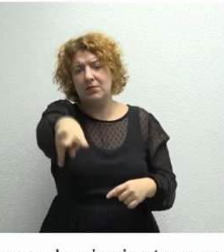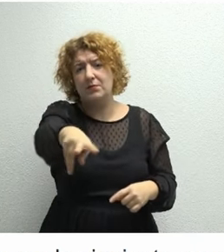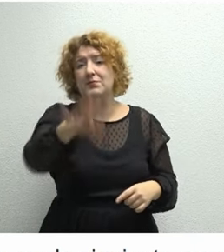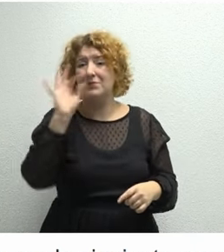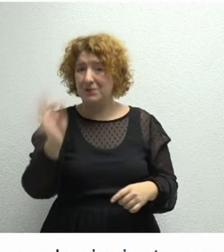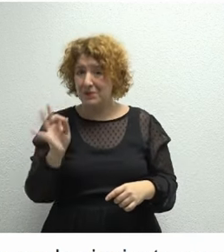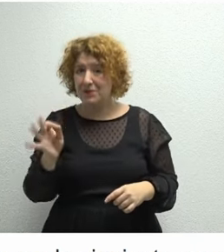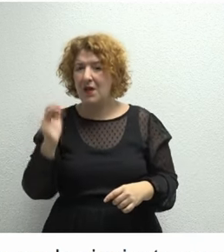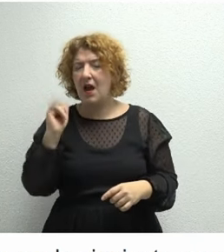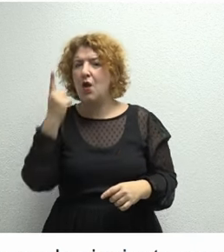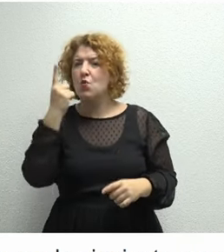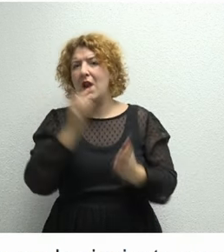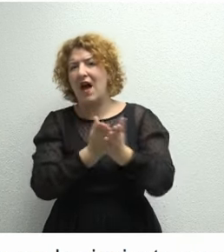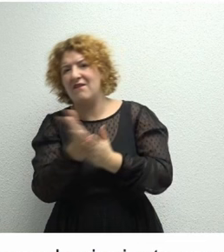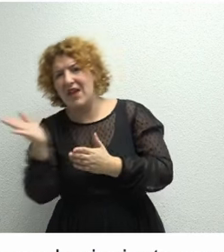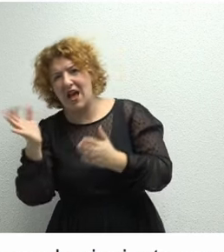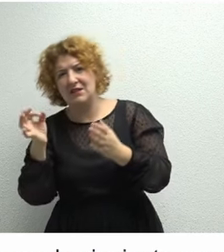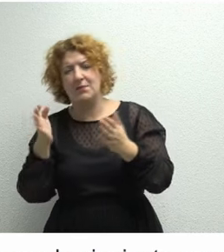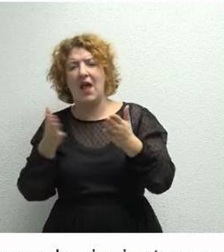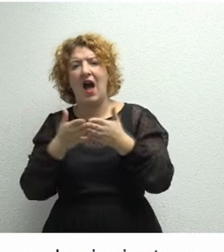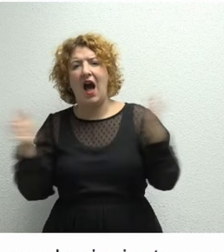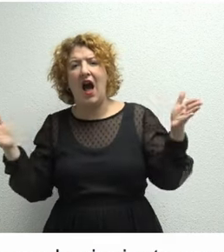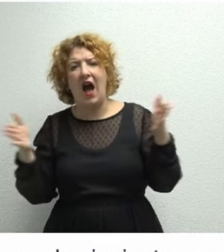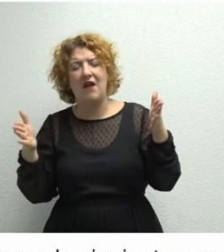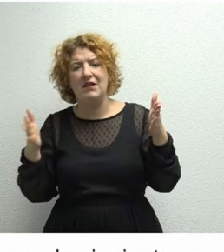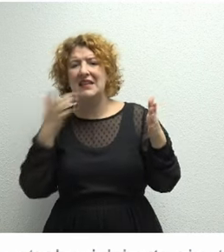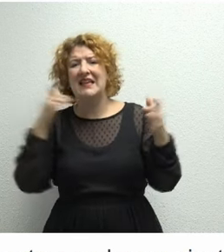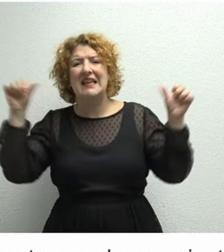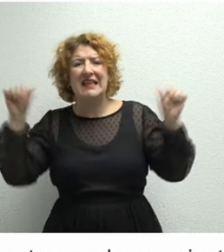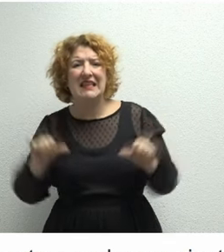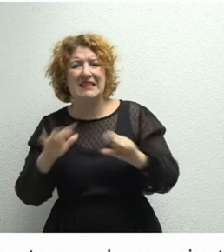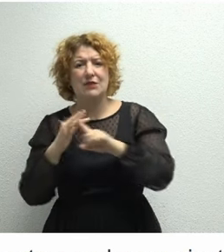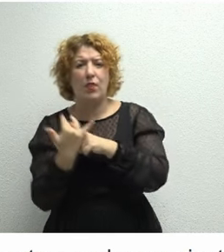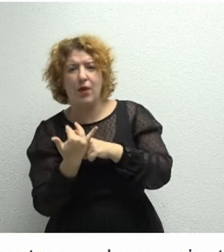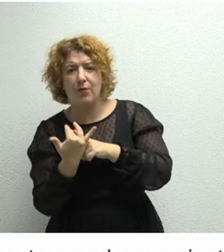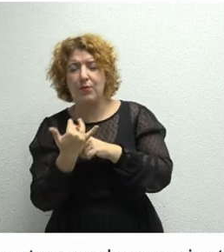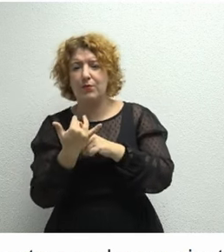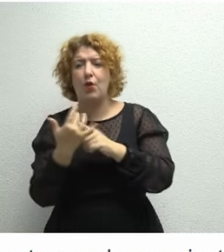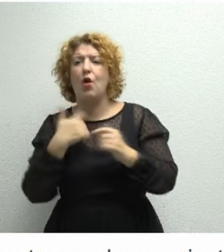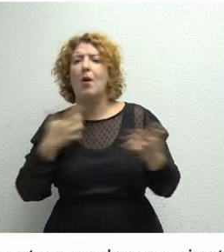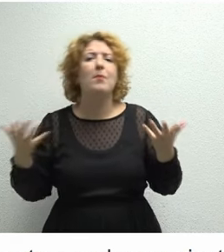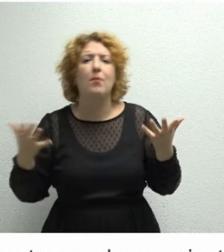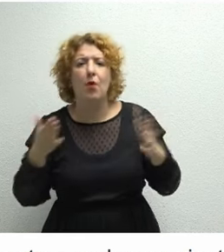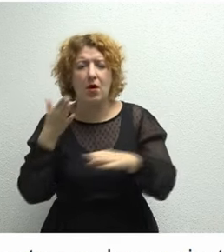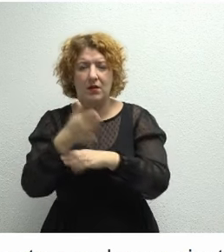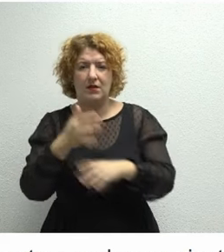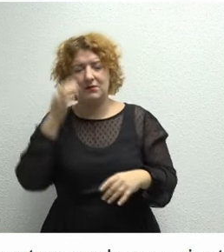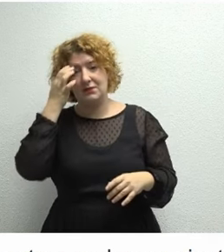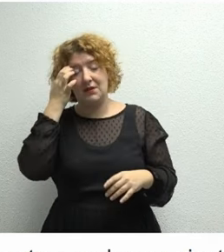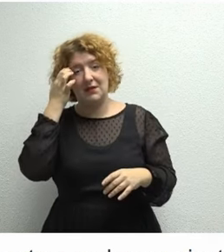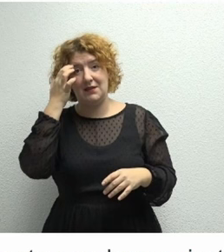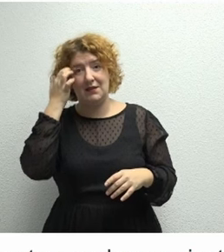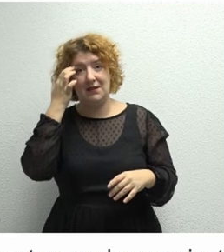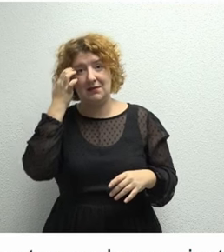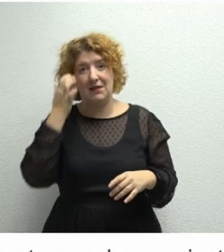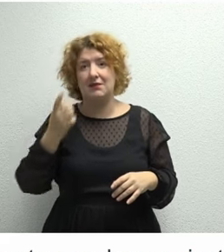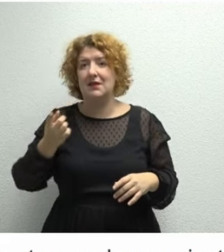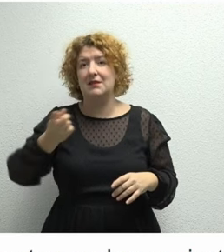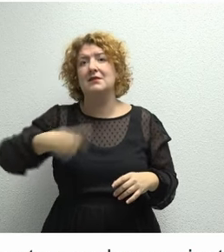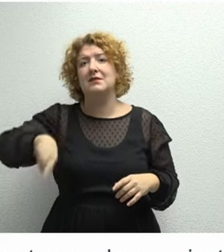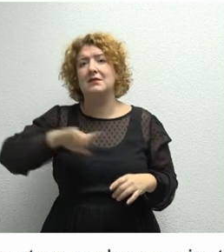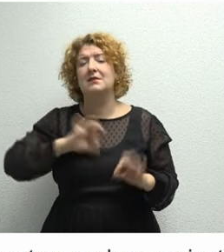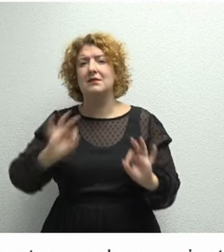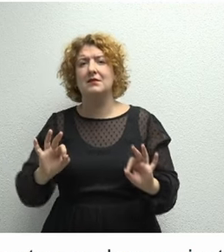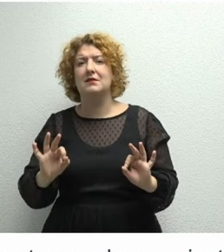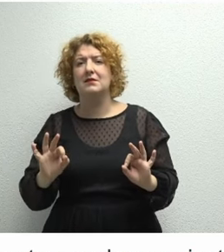que siempre hay una vía abierta para esos casos de crisis o donde tenemos que acudir incluso casos donde la propia persona nos ha demandado